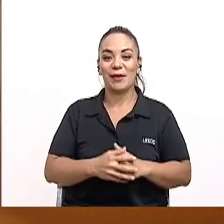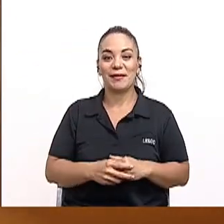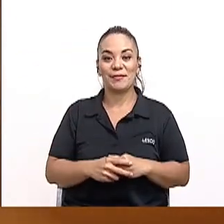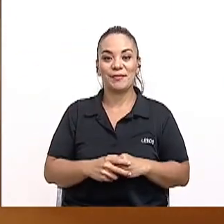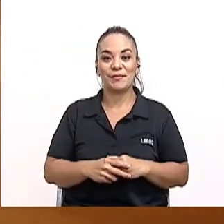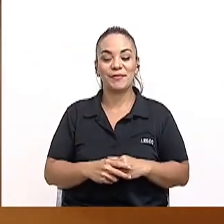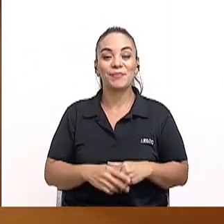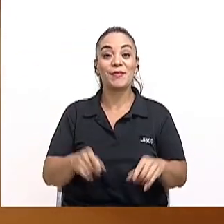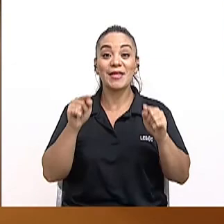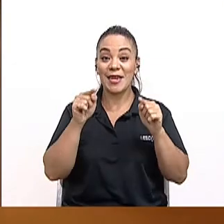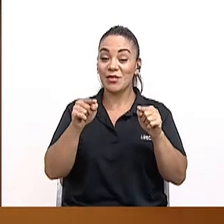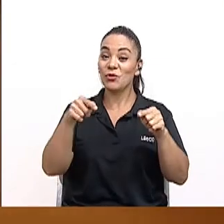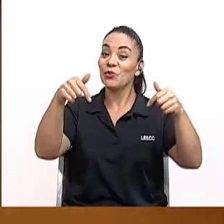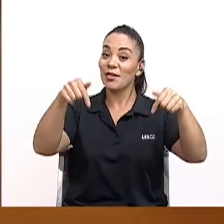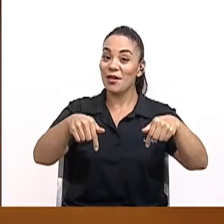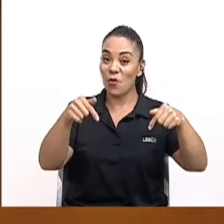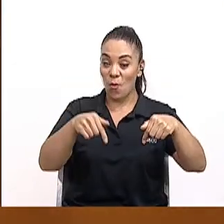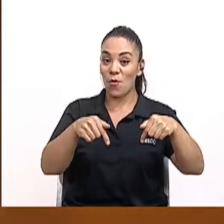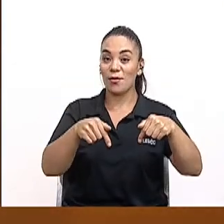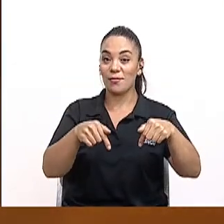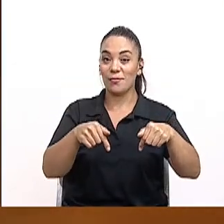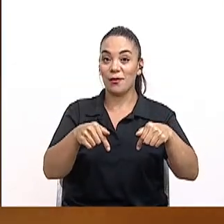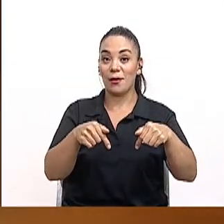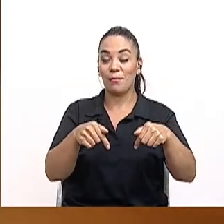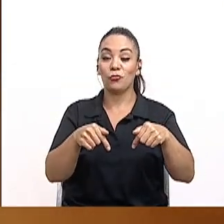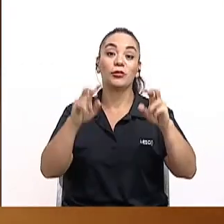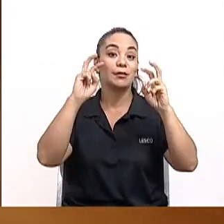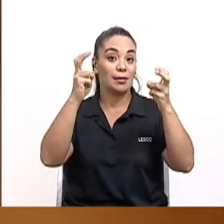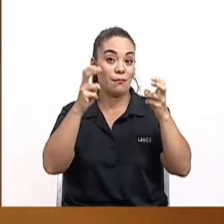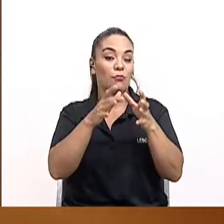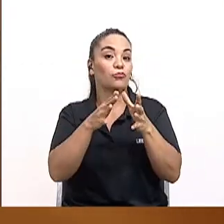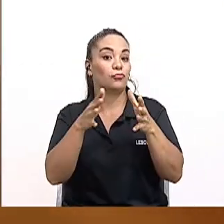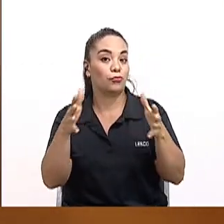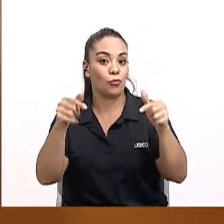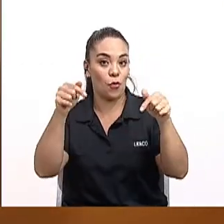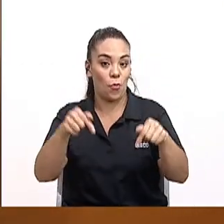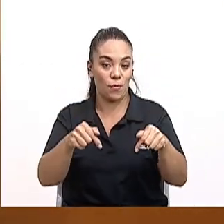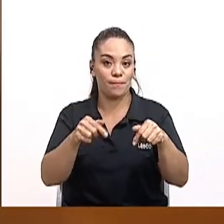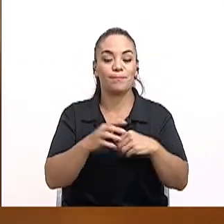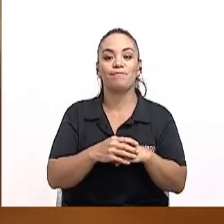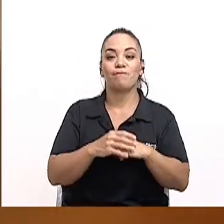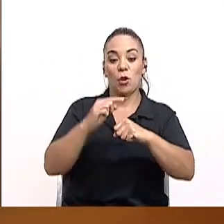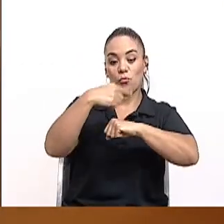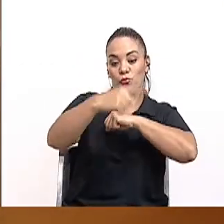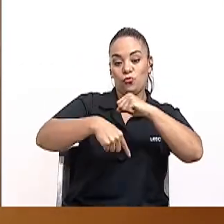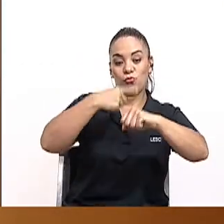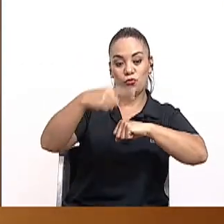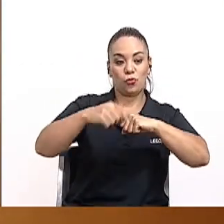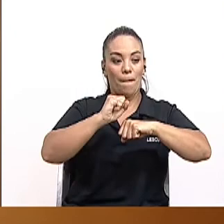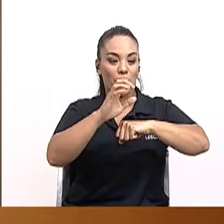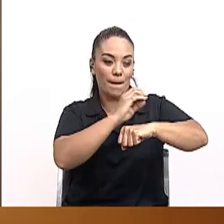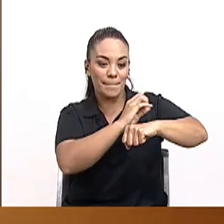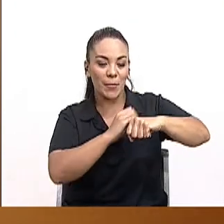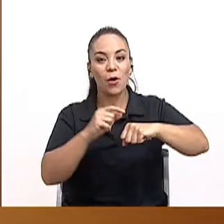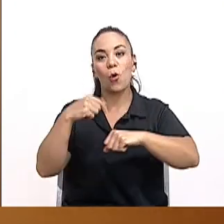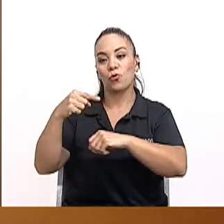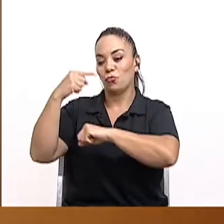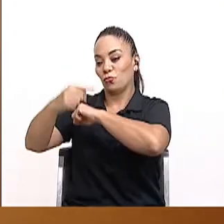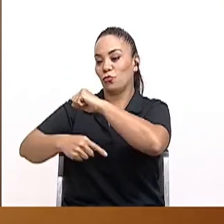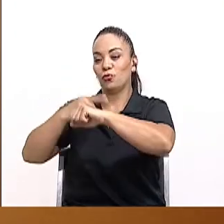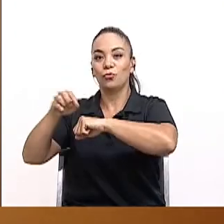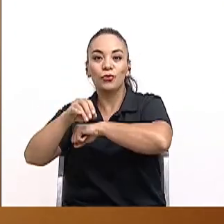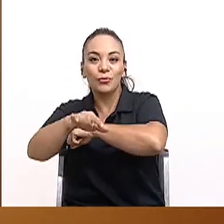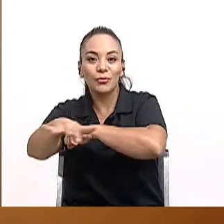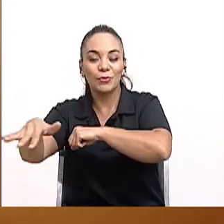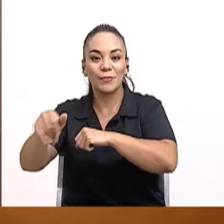esto es lo que hemos tratado de ampliar el día de hoy del concepto de radiactividad y radiación para que no se nos confunda. En las próximas